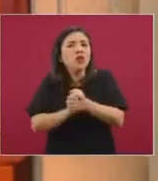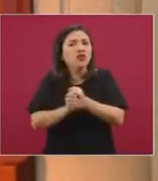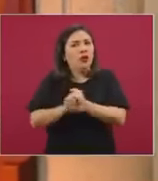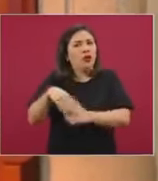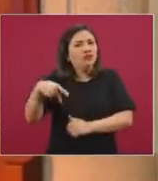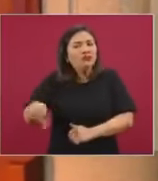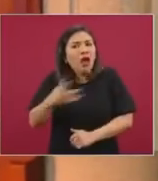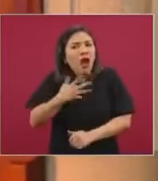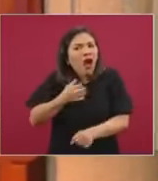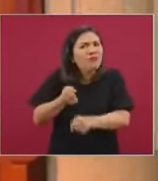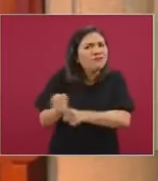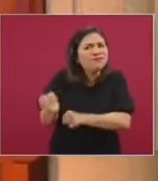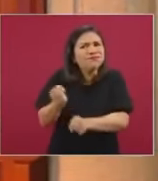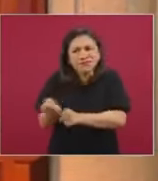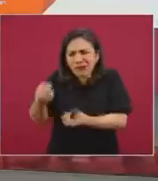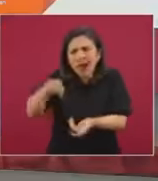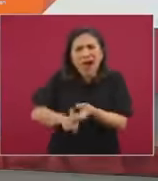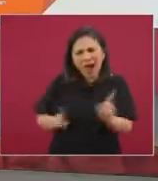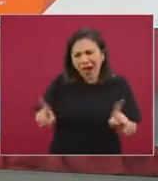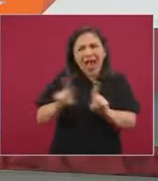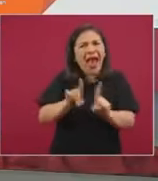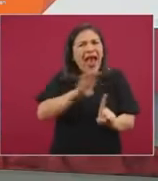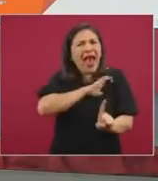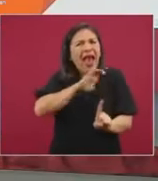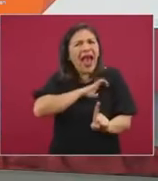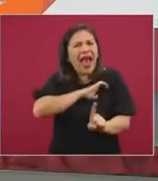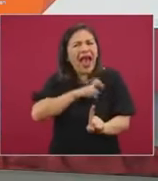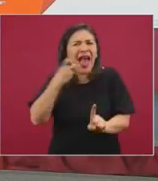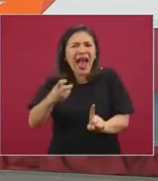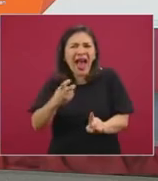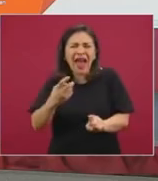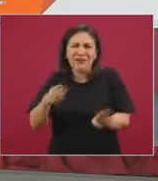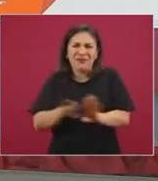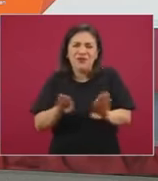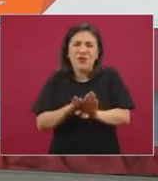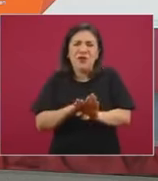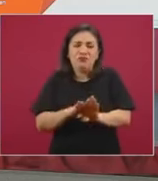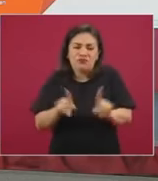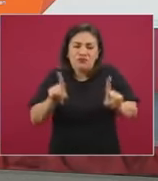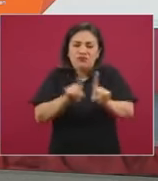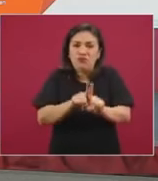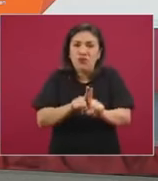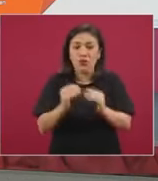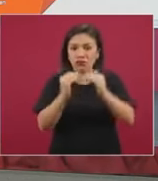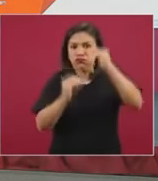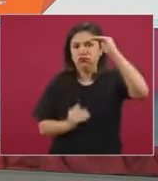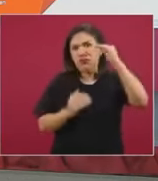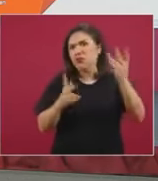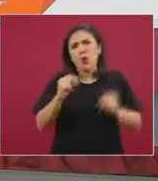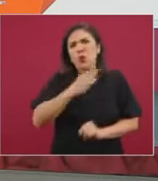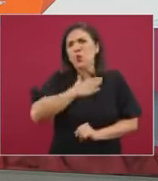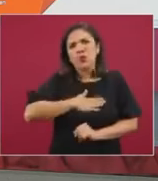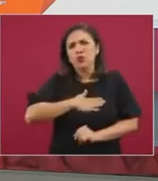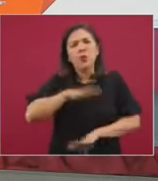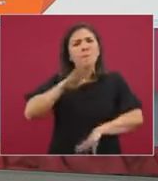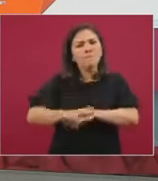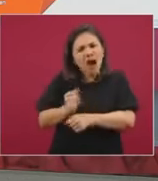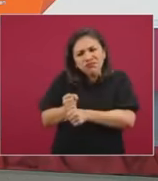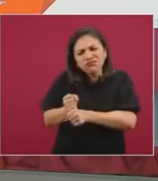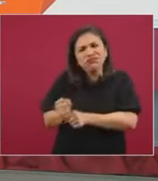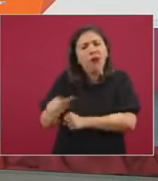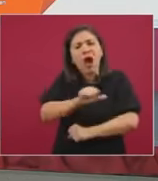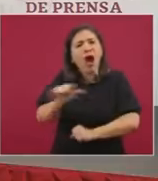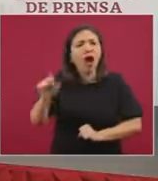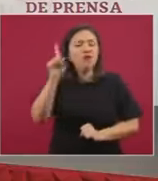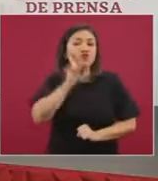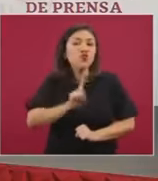pareja donde la violencia de pareja es claramente desigual, afectando con mucho más a